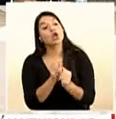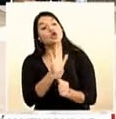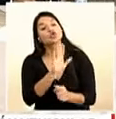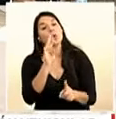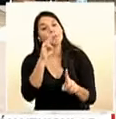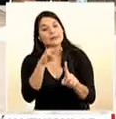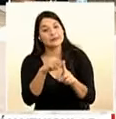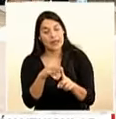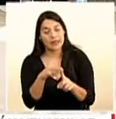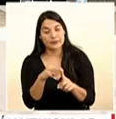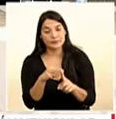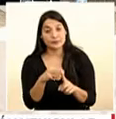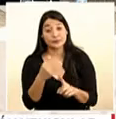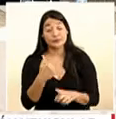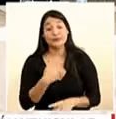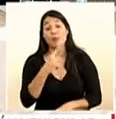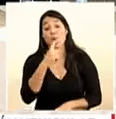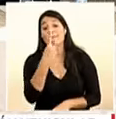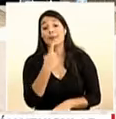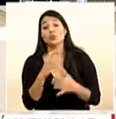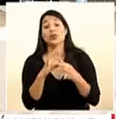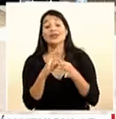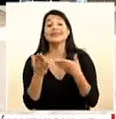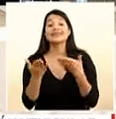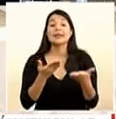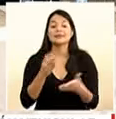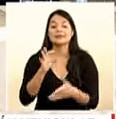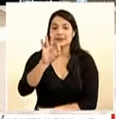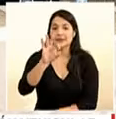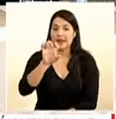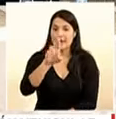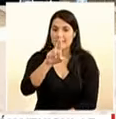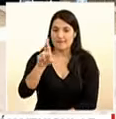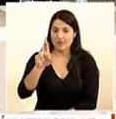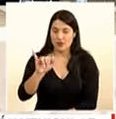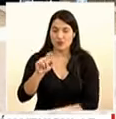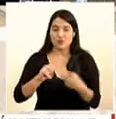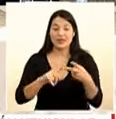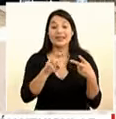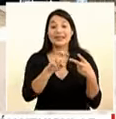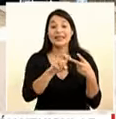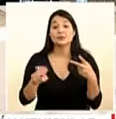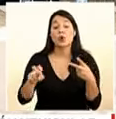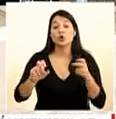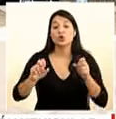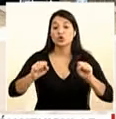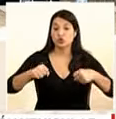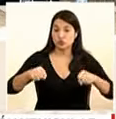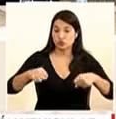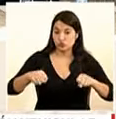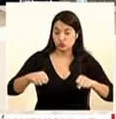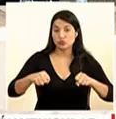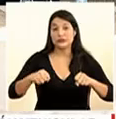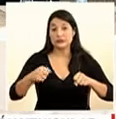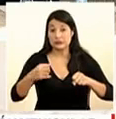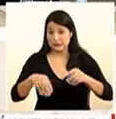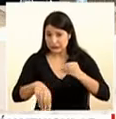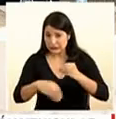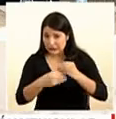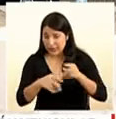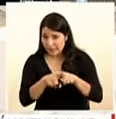tenemos consultas sobre el servicio al ferry y el transporte de motociclistas y también incluye